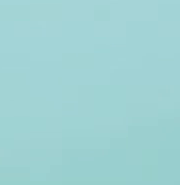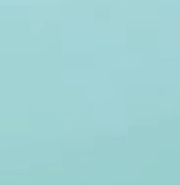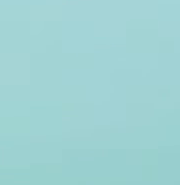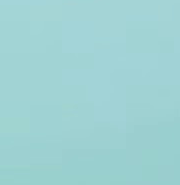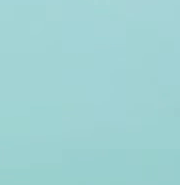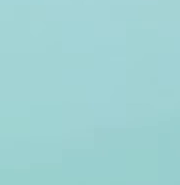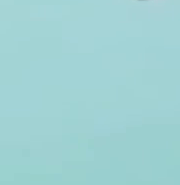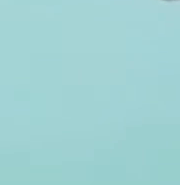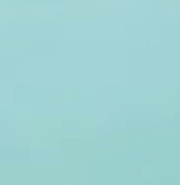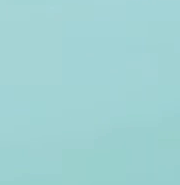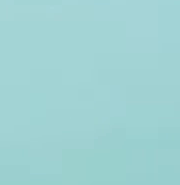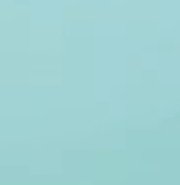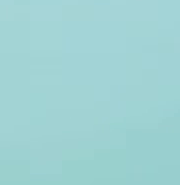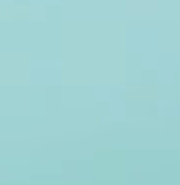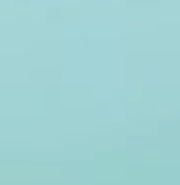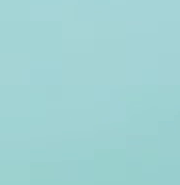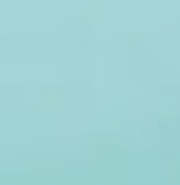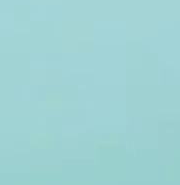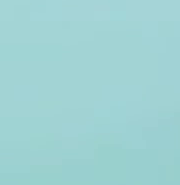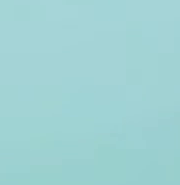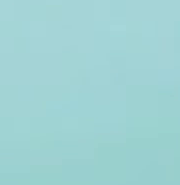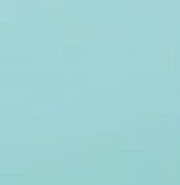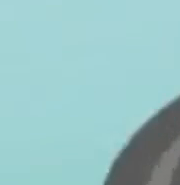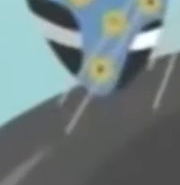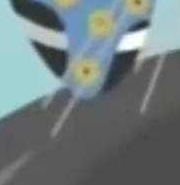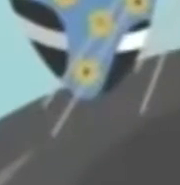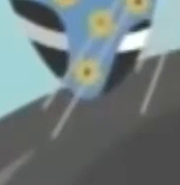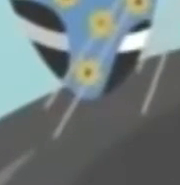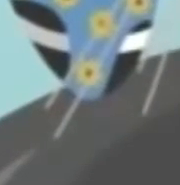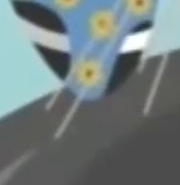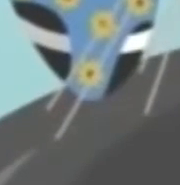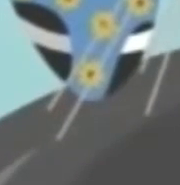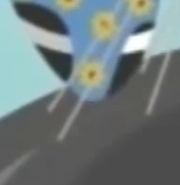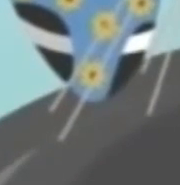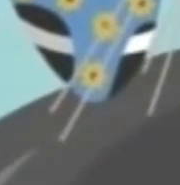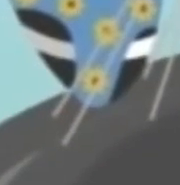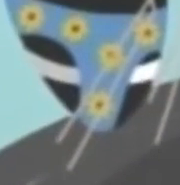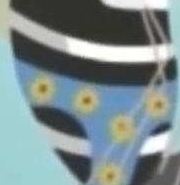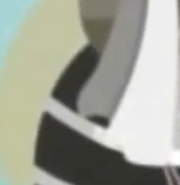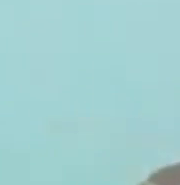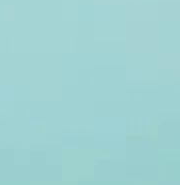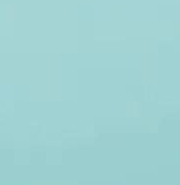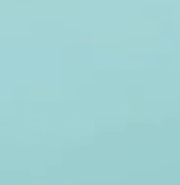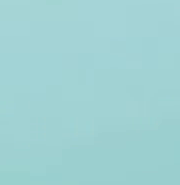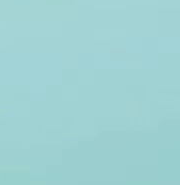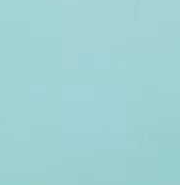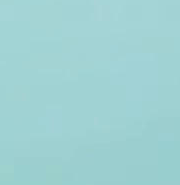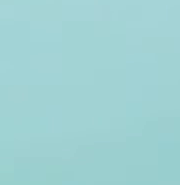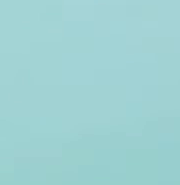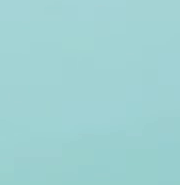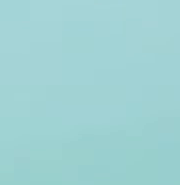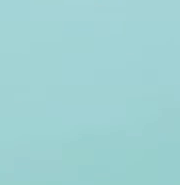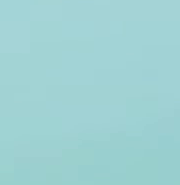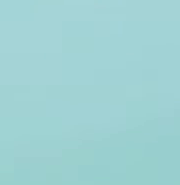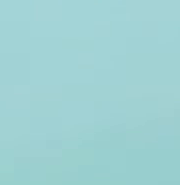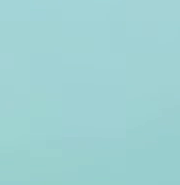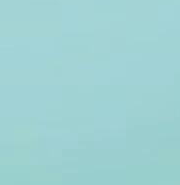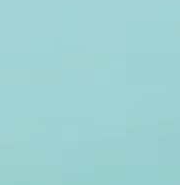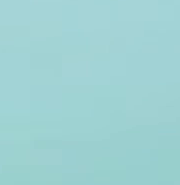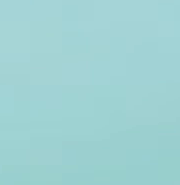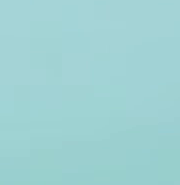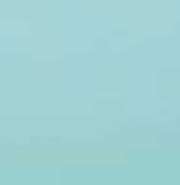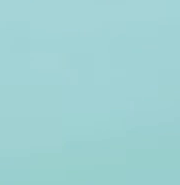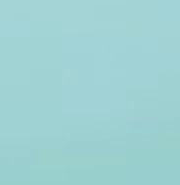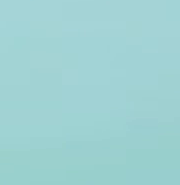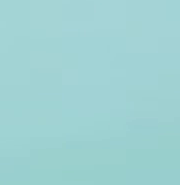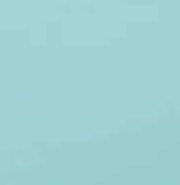pana. No dejes alzar el vuelo a ese mosquito. Mejor no tengas agua almacenada, porque ahí es donde el mosquito transmisor